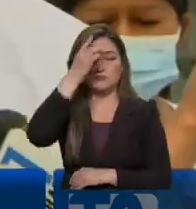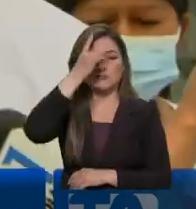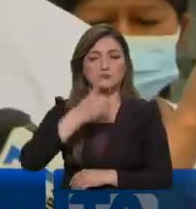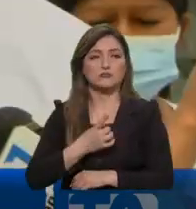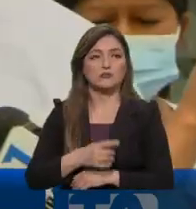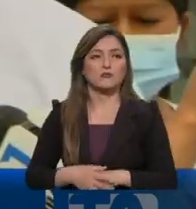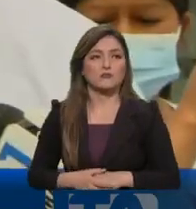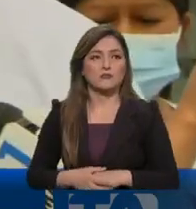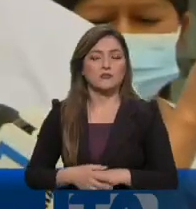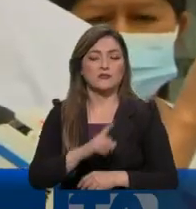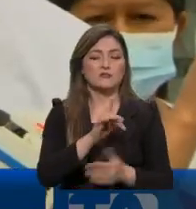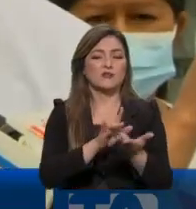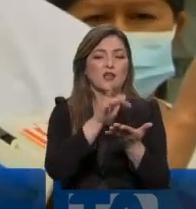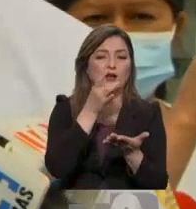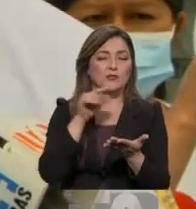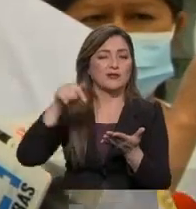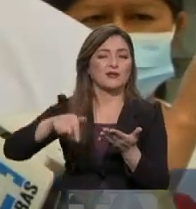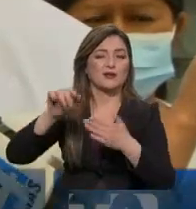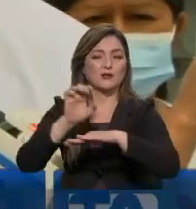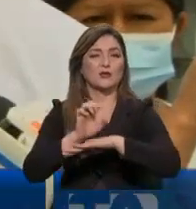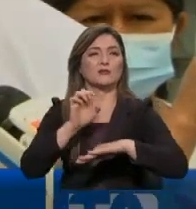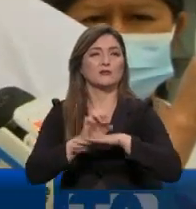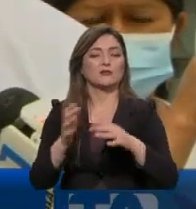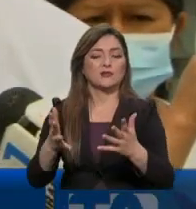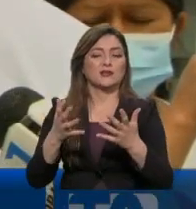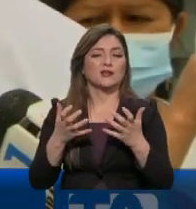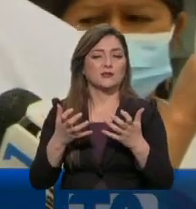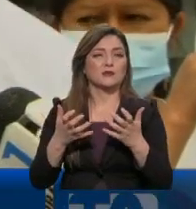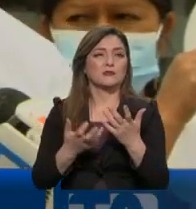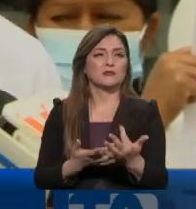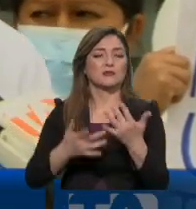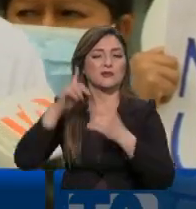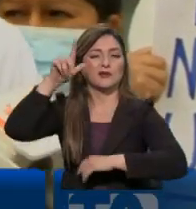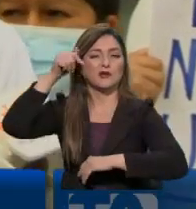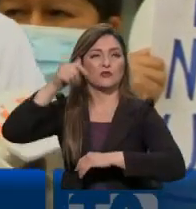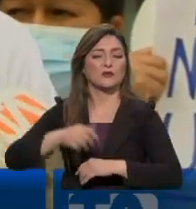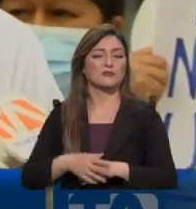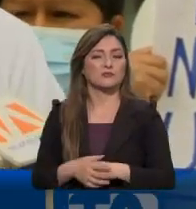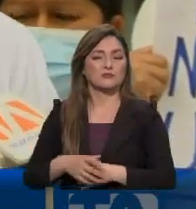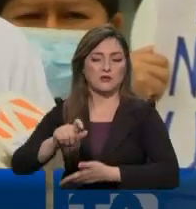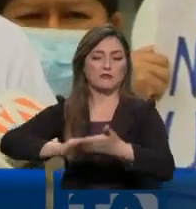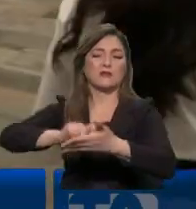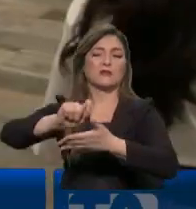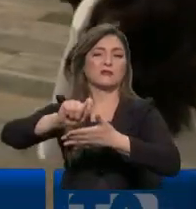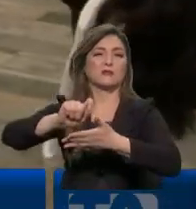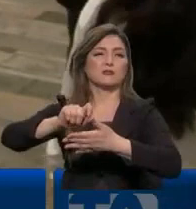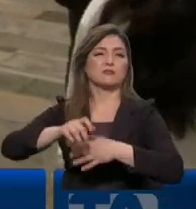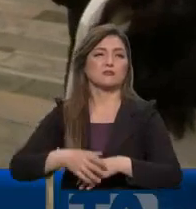medida. Un medicamento está ya aquí en el país, simplemente están a esperas de que el gobierno diga, firmen el